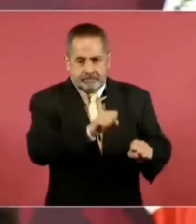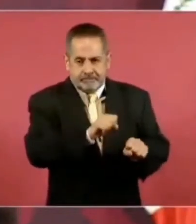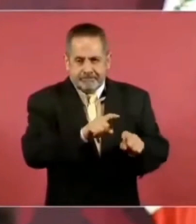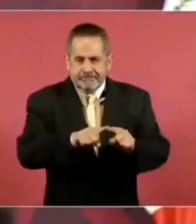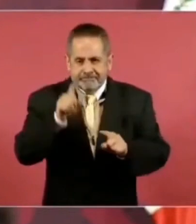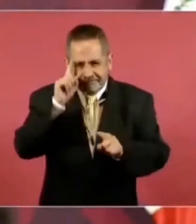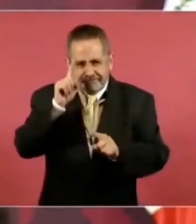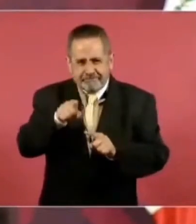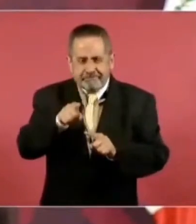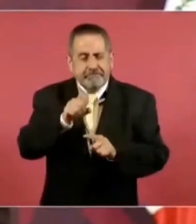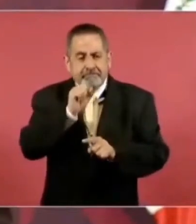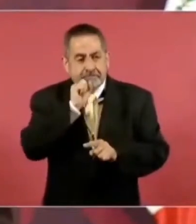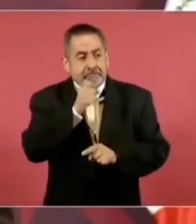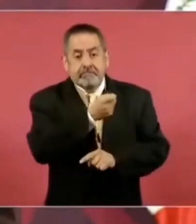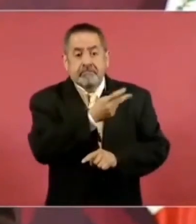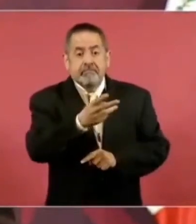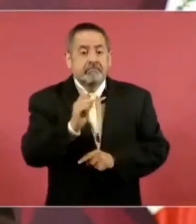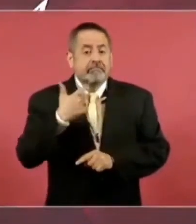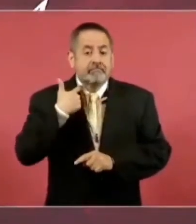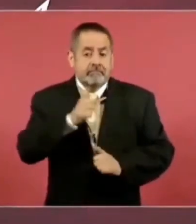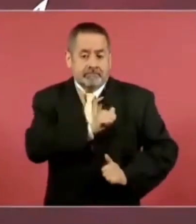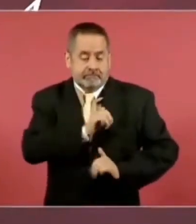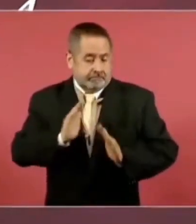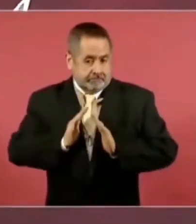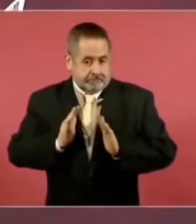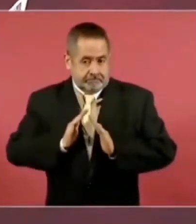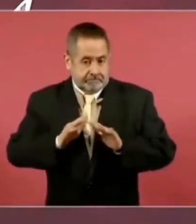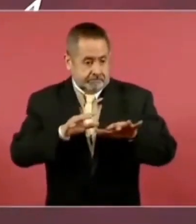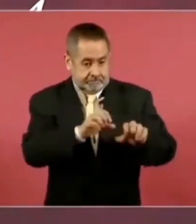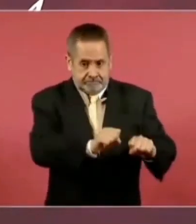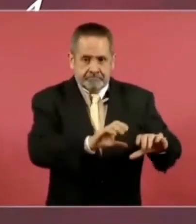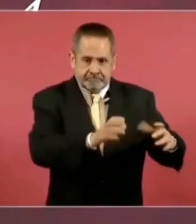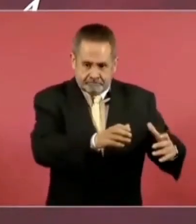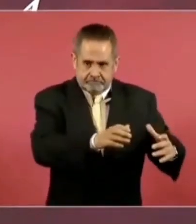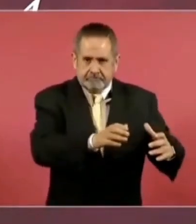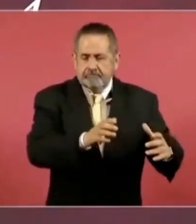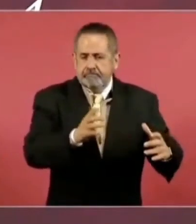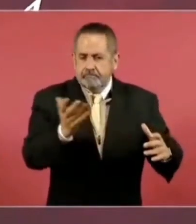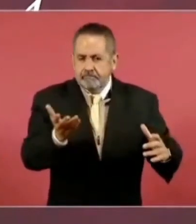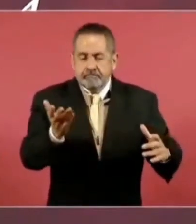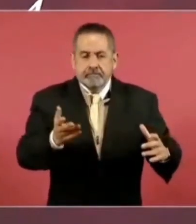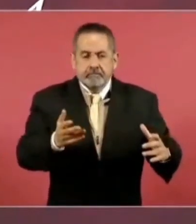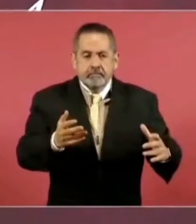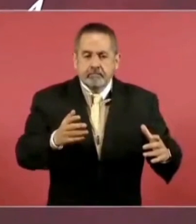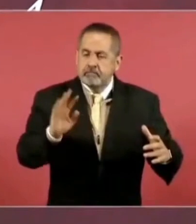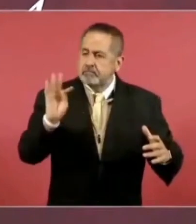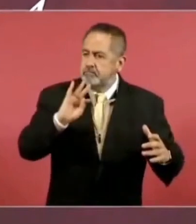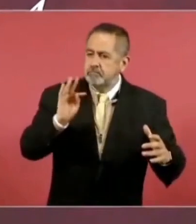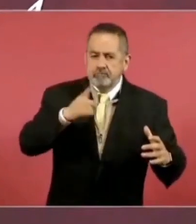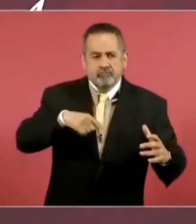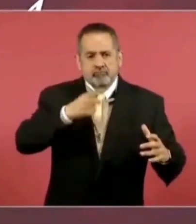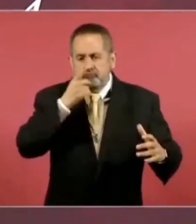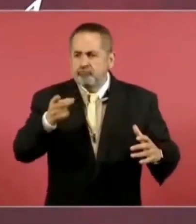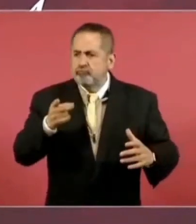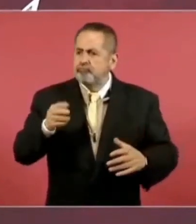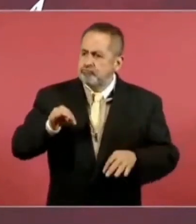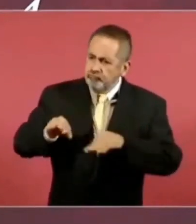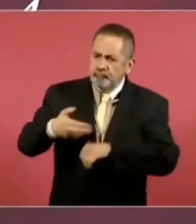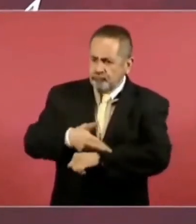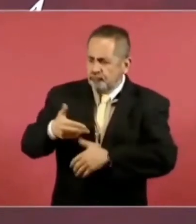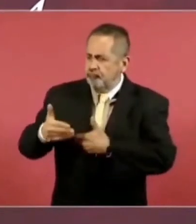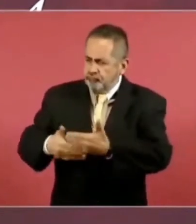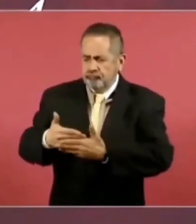incluso a militares, y en vez de decir se está actuando